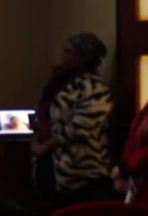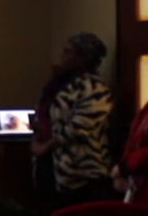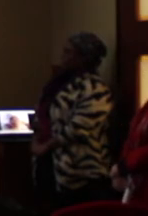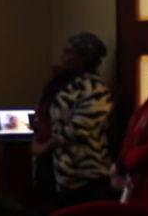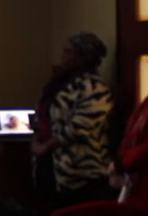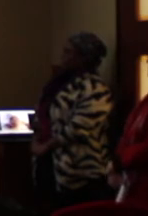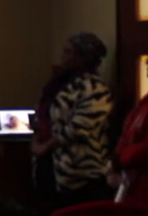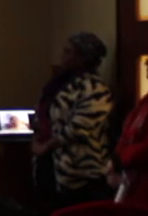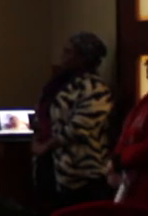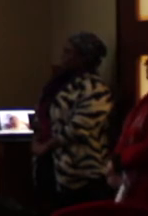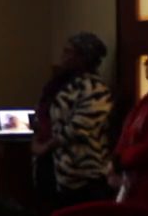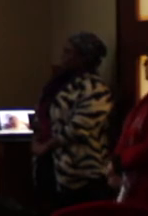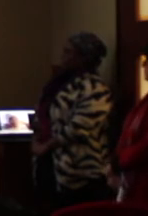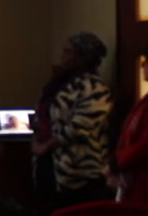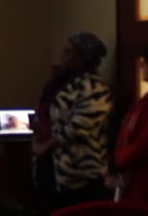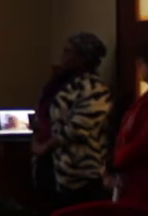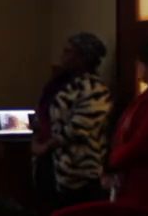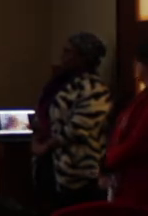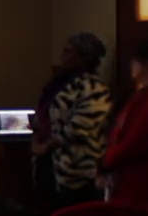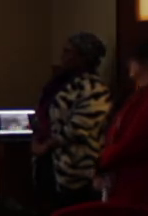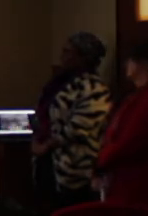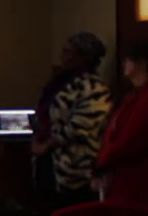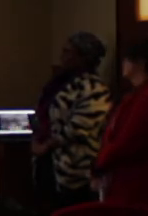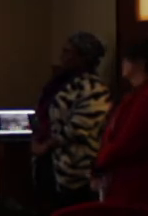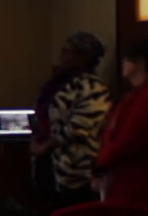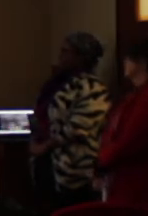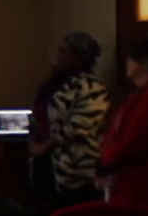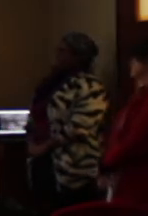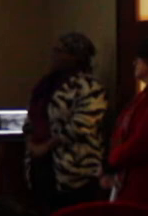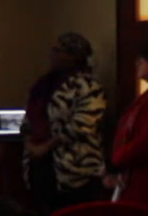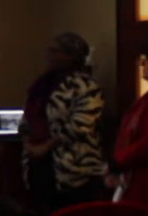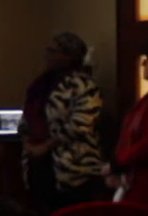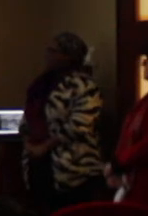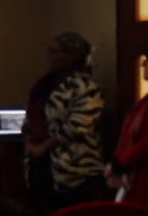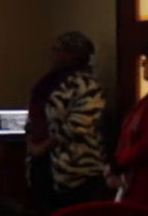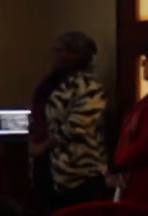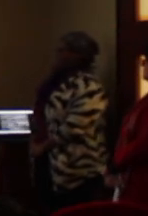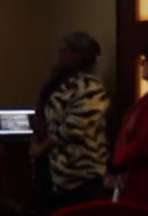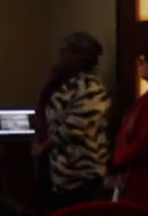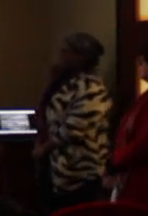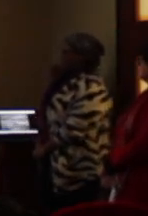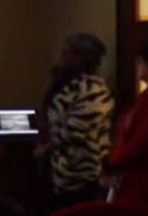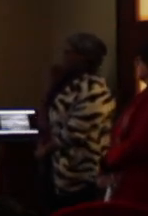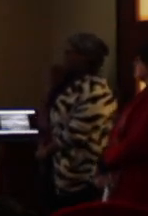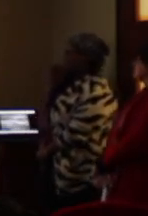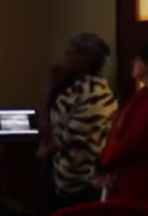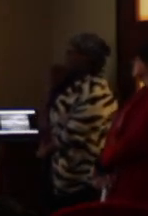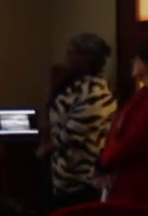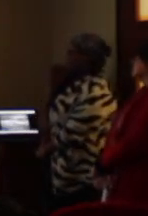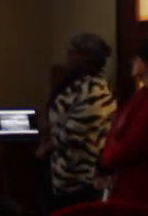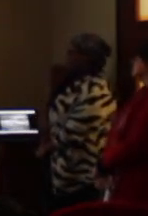Anduve. Esta es la tierra donde padecí bocabajos y azotes. Bogué a lo largo de todos sus